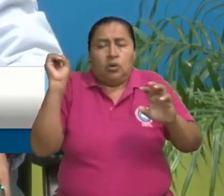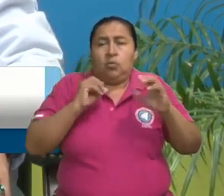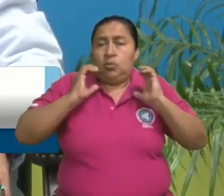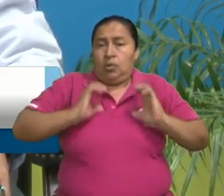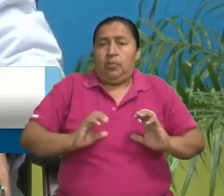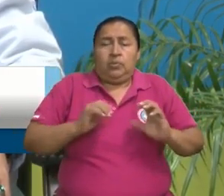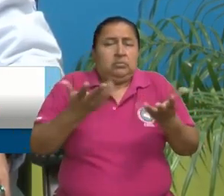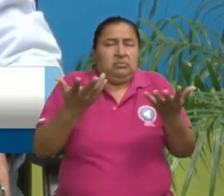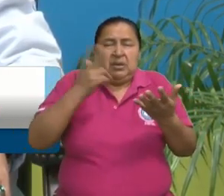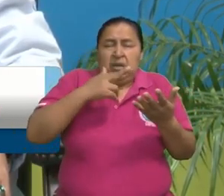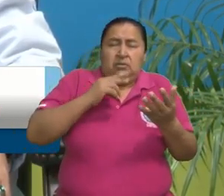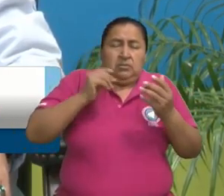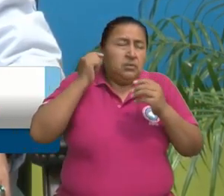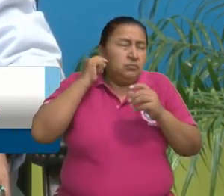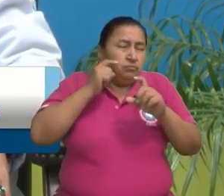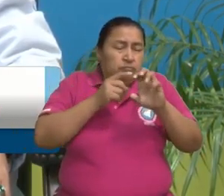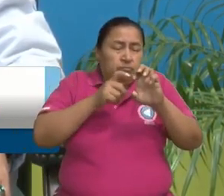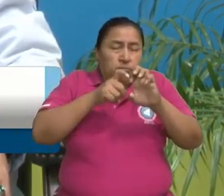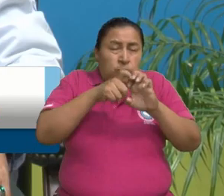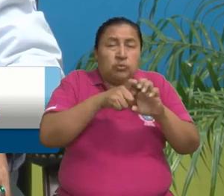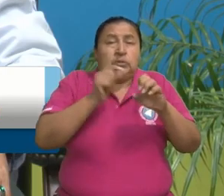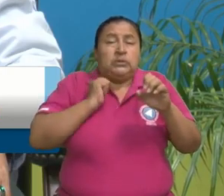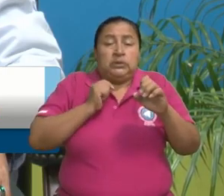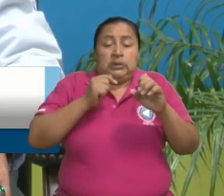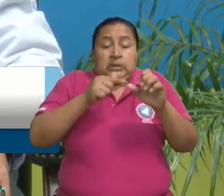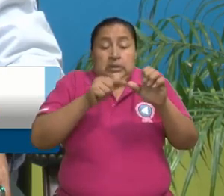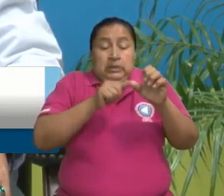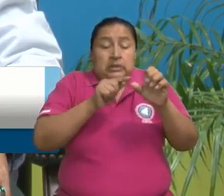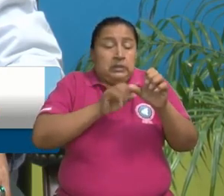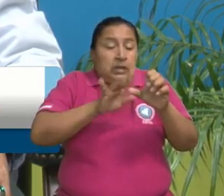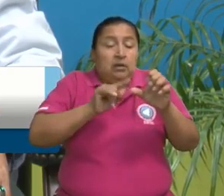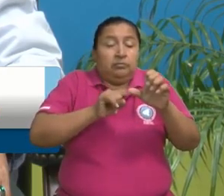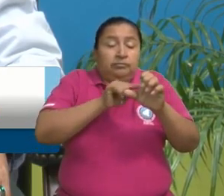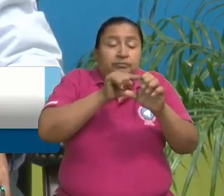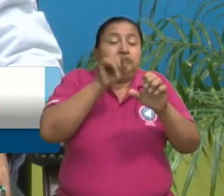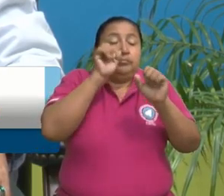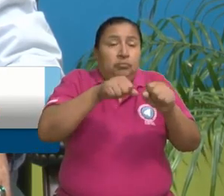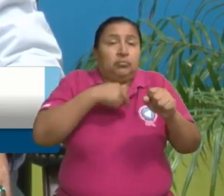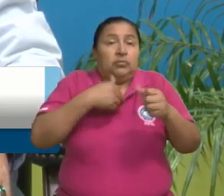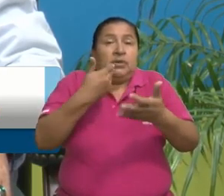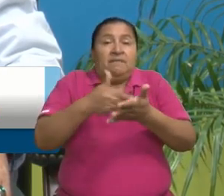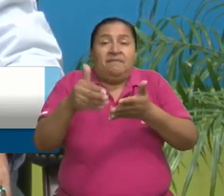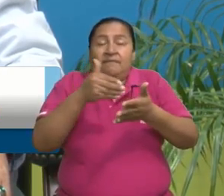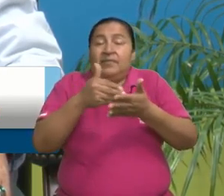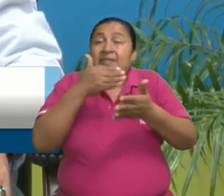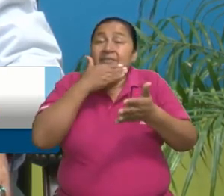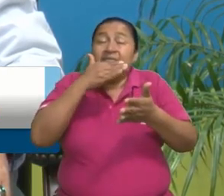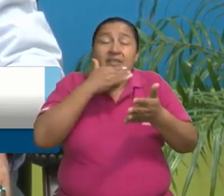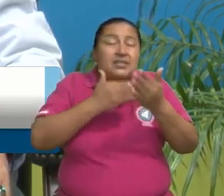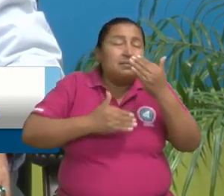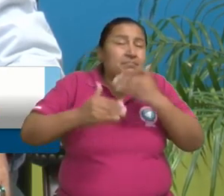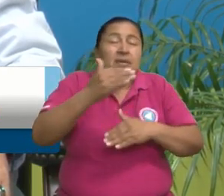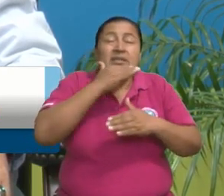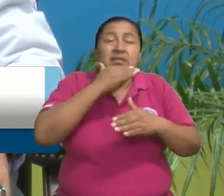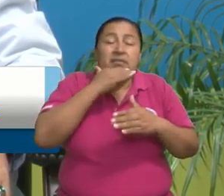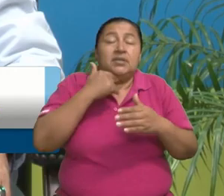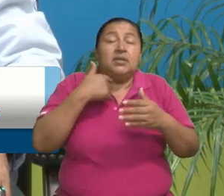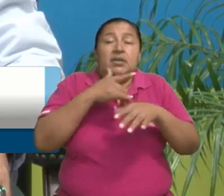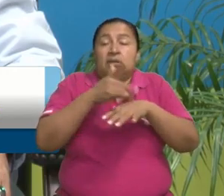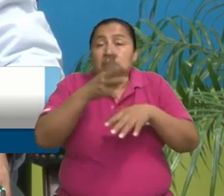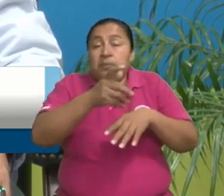animado atraviesa ese ismo verdad entonces es más difícil más difícil es sacar el